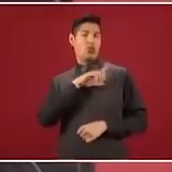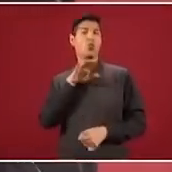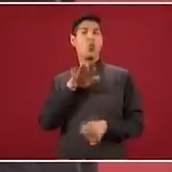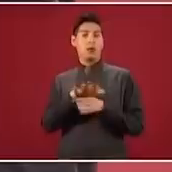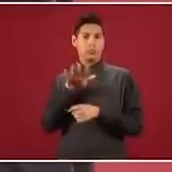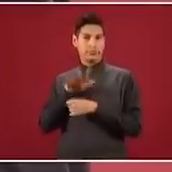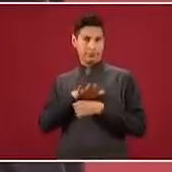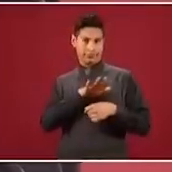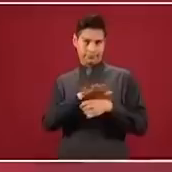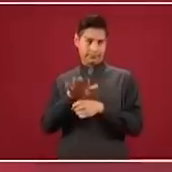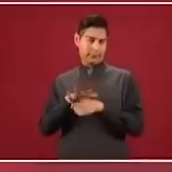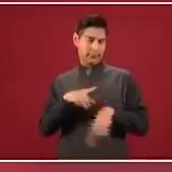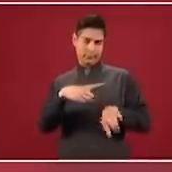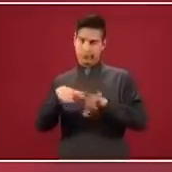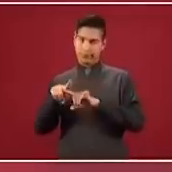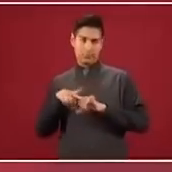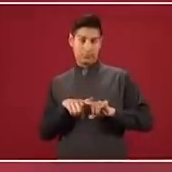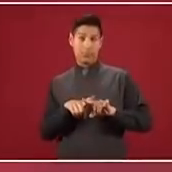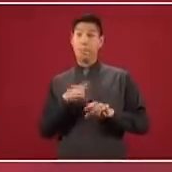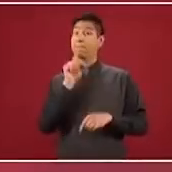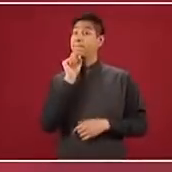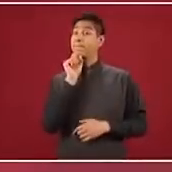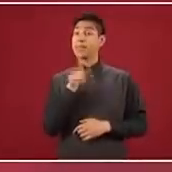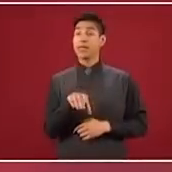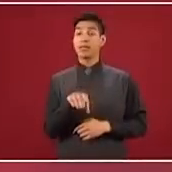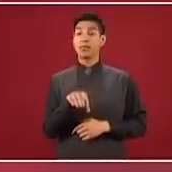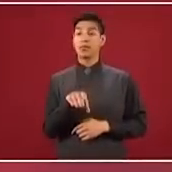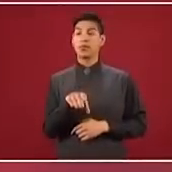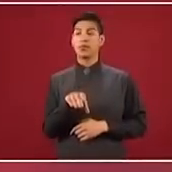del sector salud. Y si